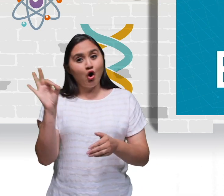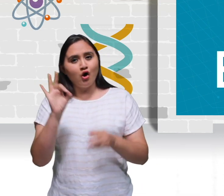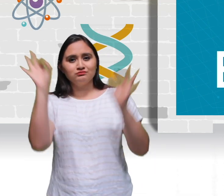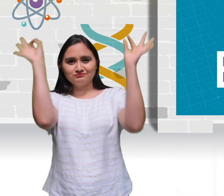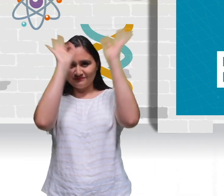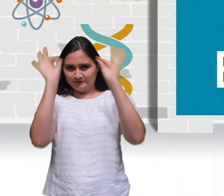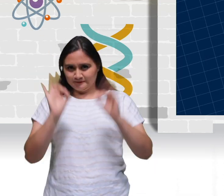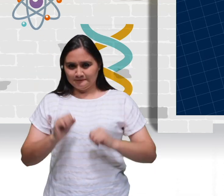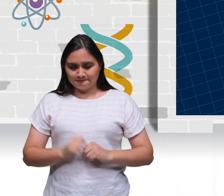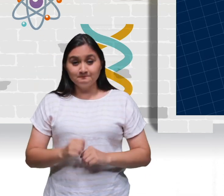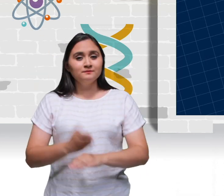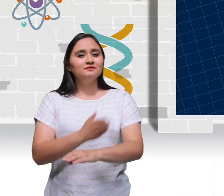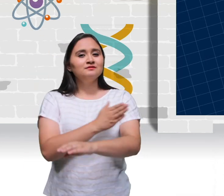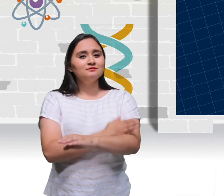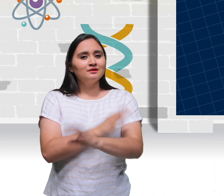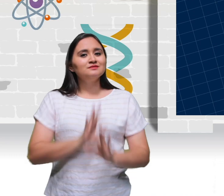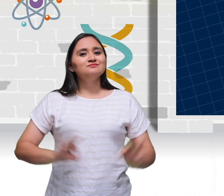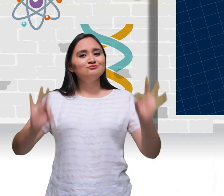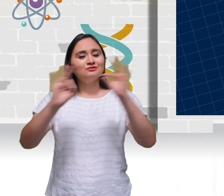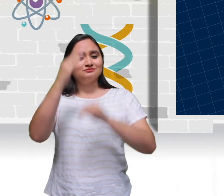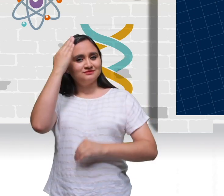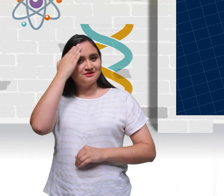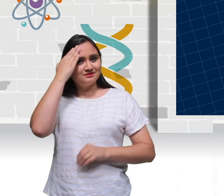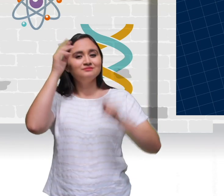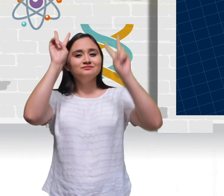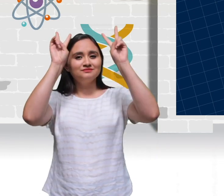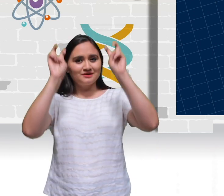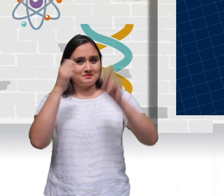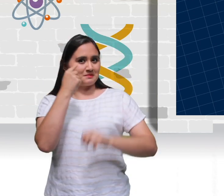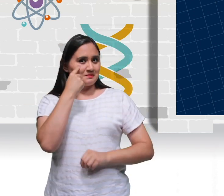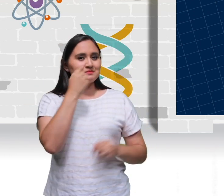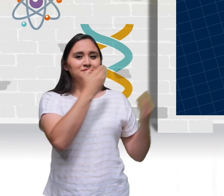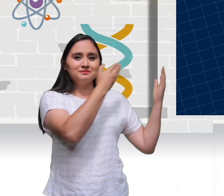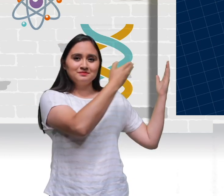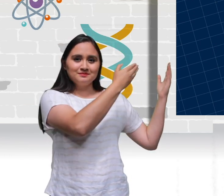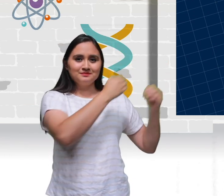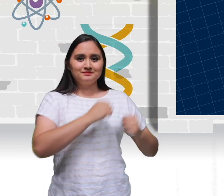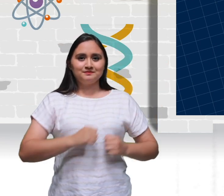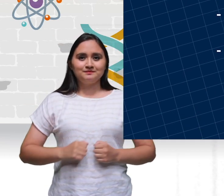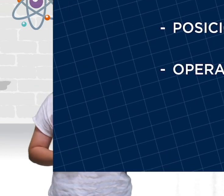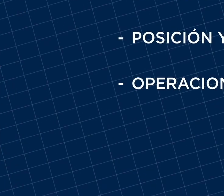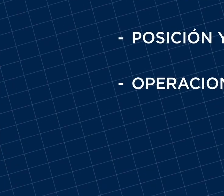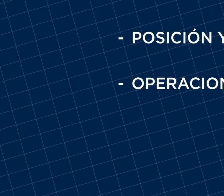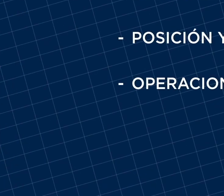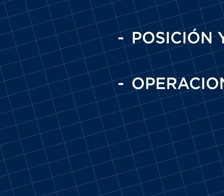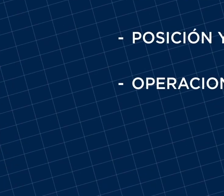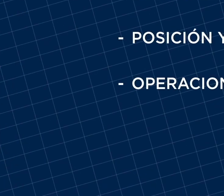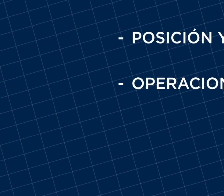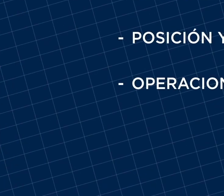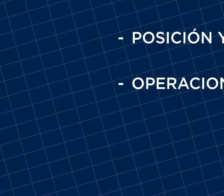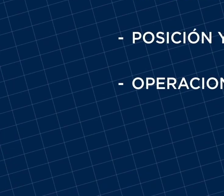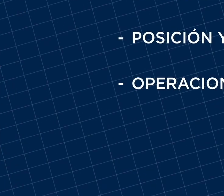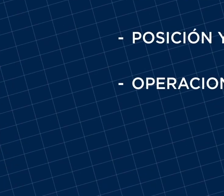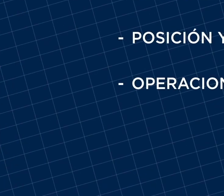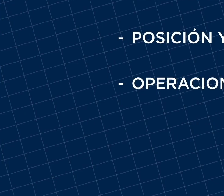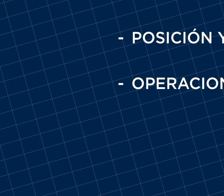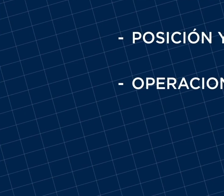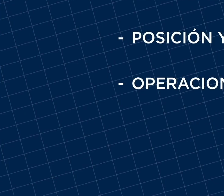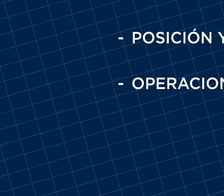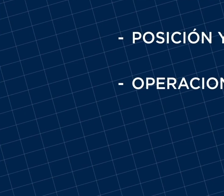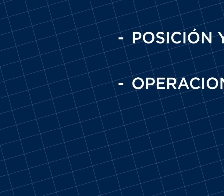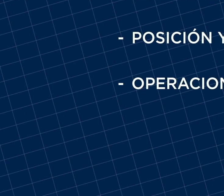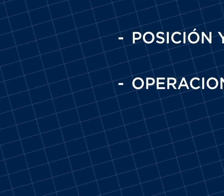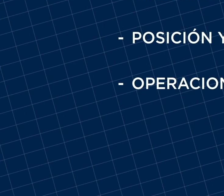Para comenzar, debes tener los siguientes conocimientos previos, que son: conocer sobre tipos de fuerzas, saber